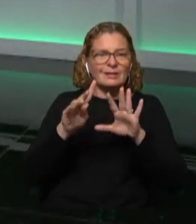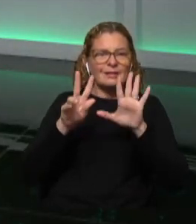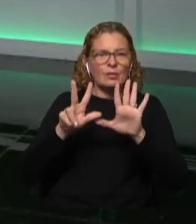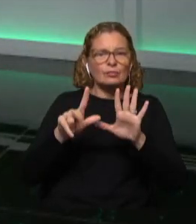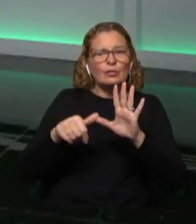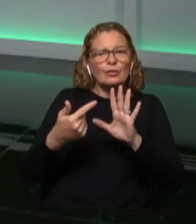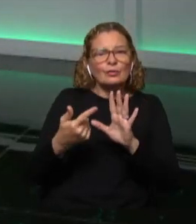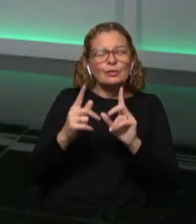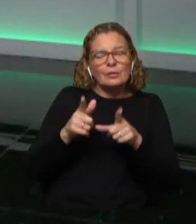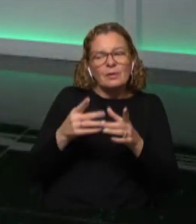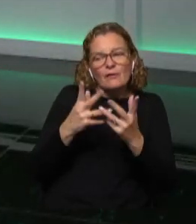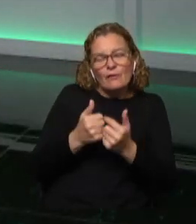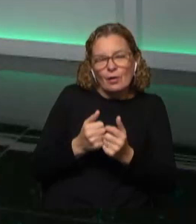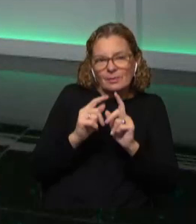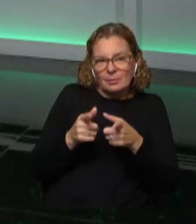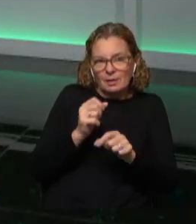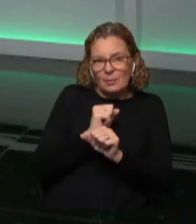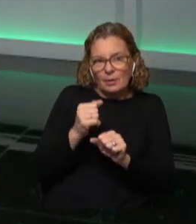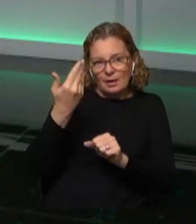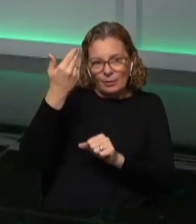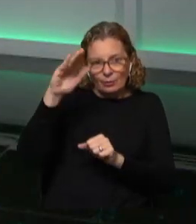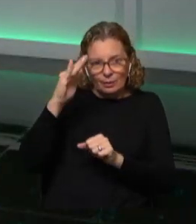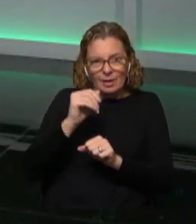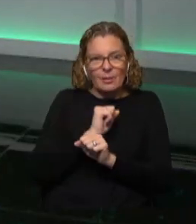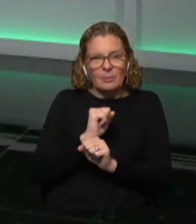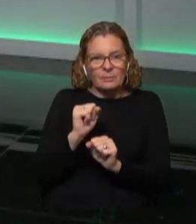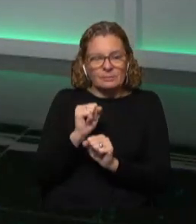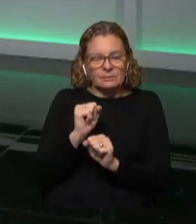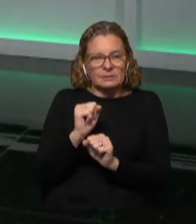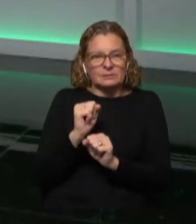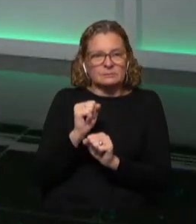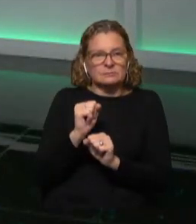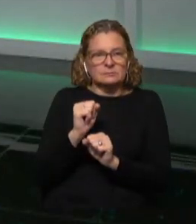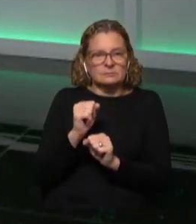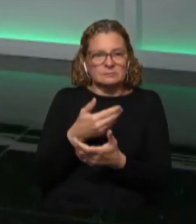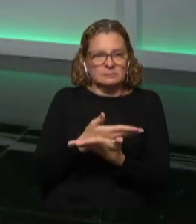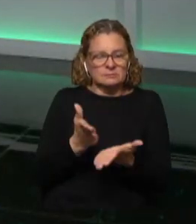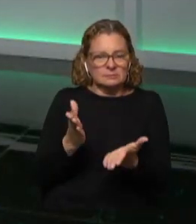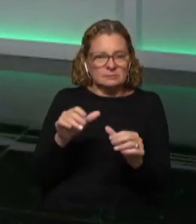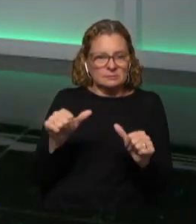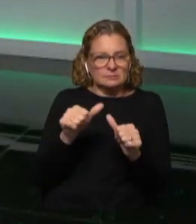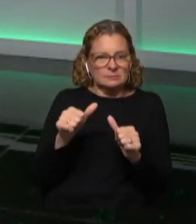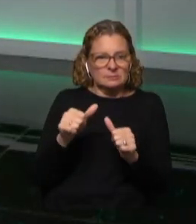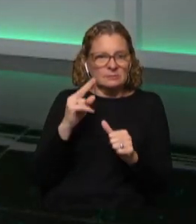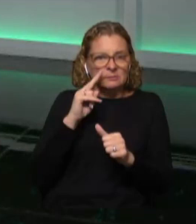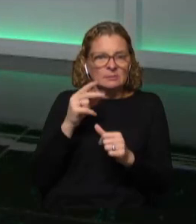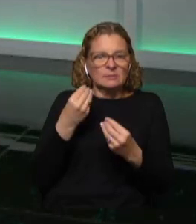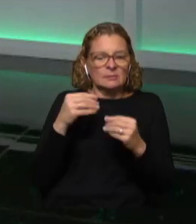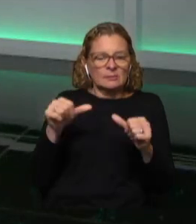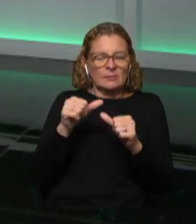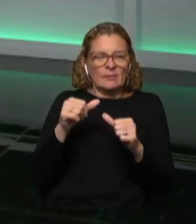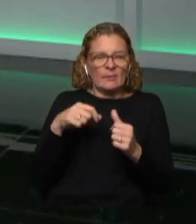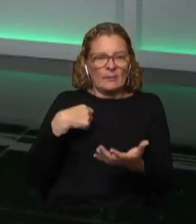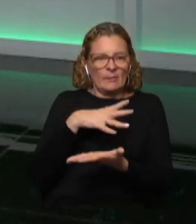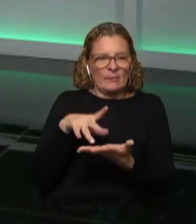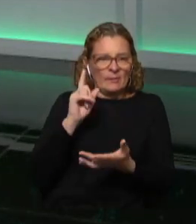otras herramientas también que las autoridades pueden poner a disposición para encarar esta situación. Vamos